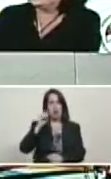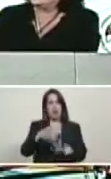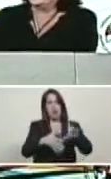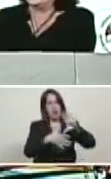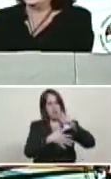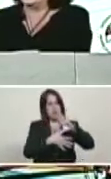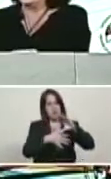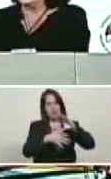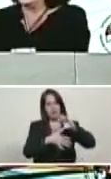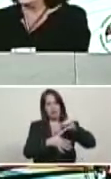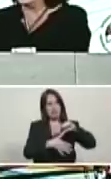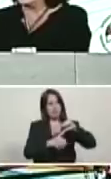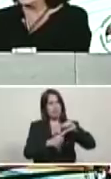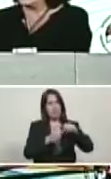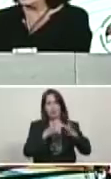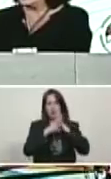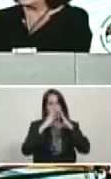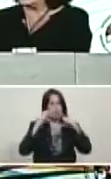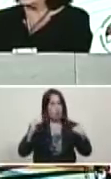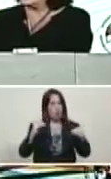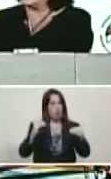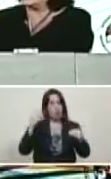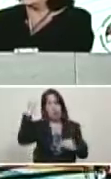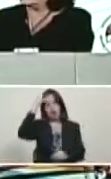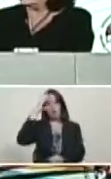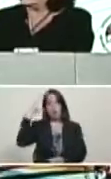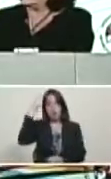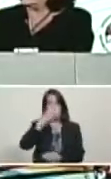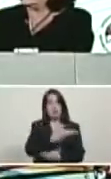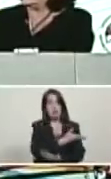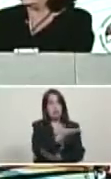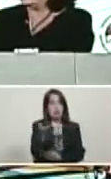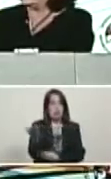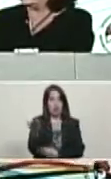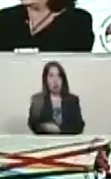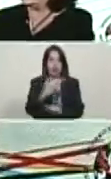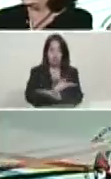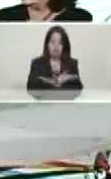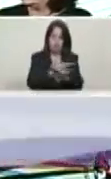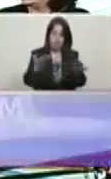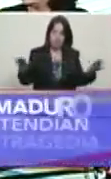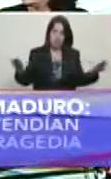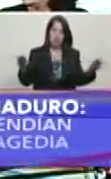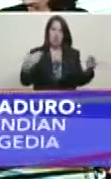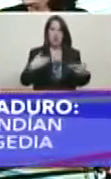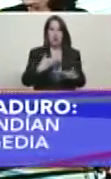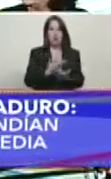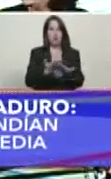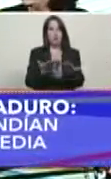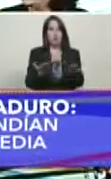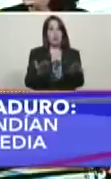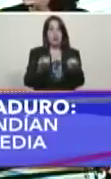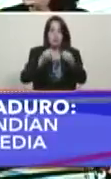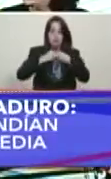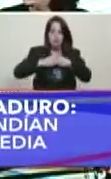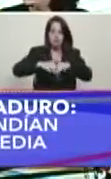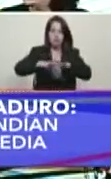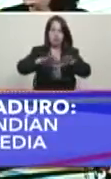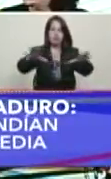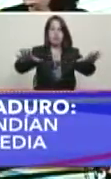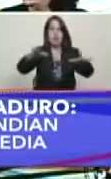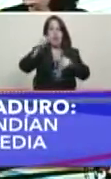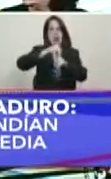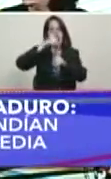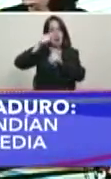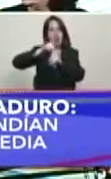del caribe de asia con la conciencia de ustedes vayan ustedes a llevar adelante las luchas de los